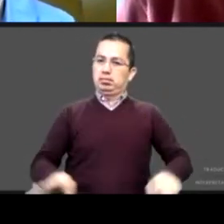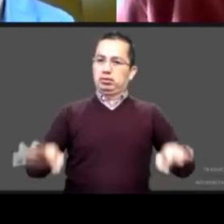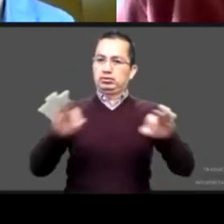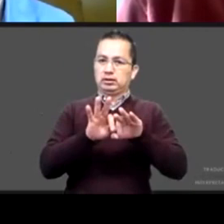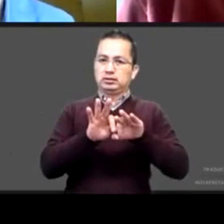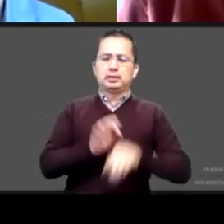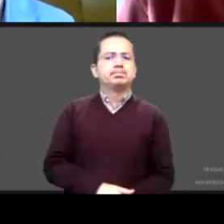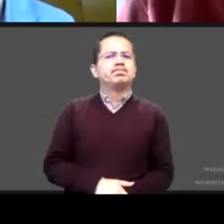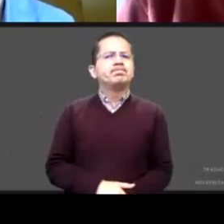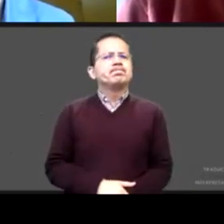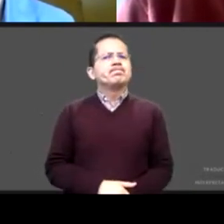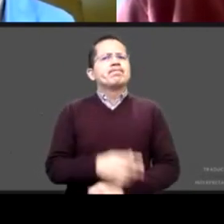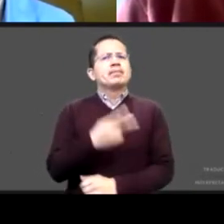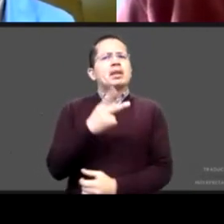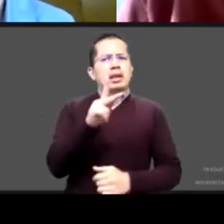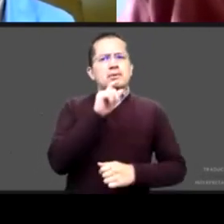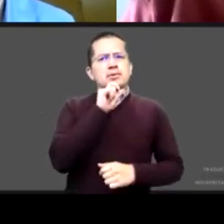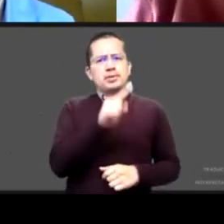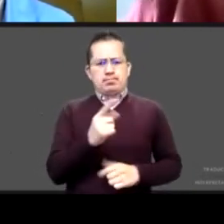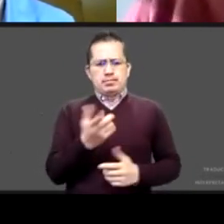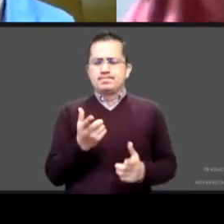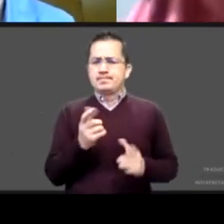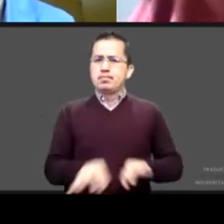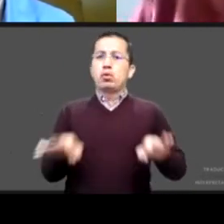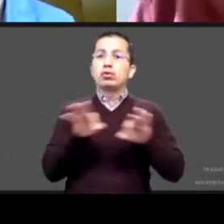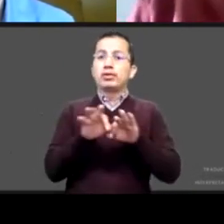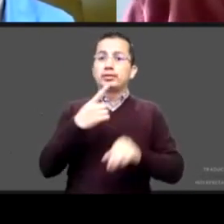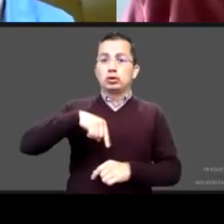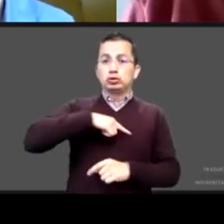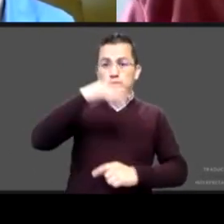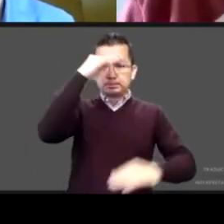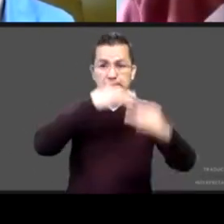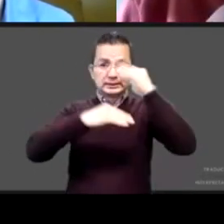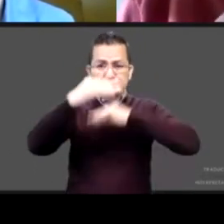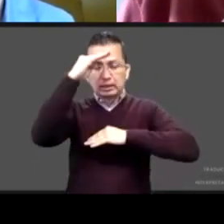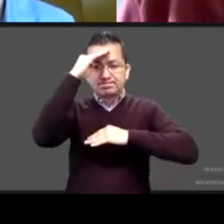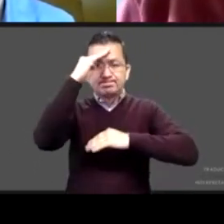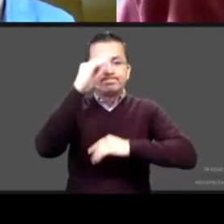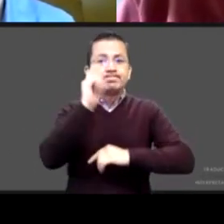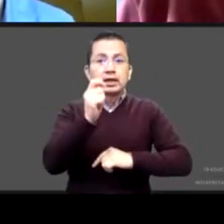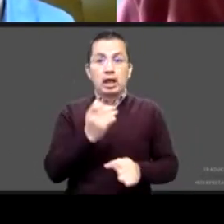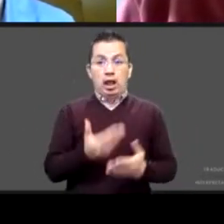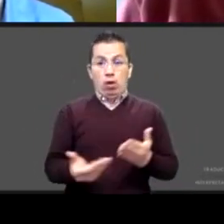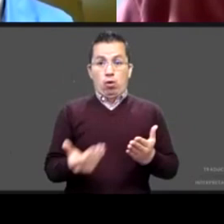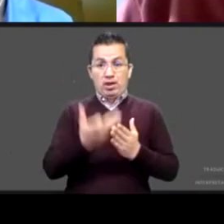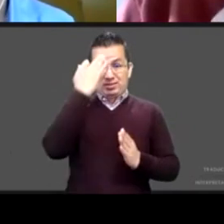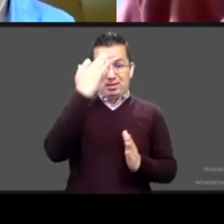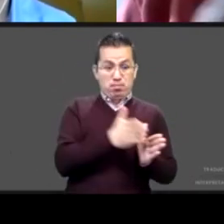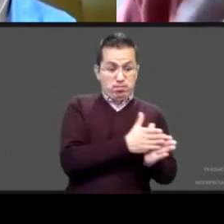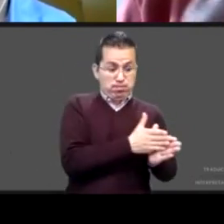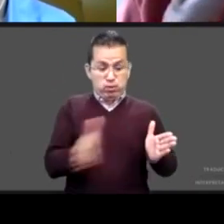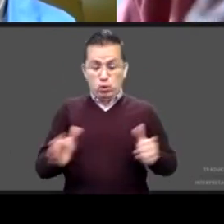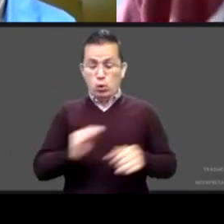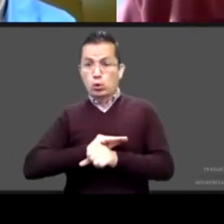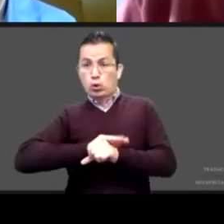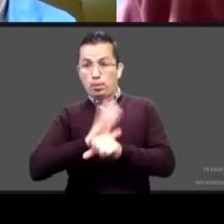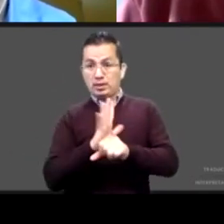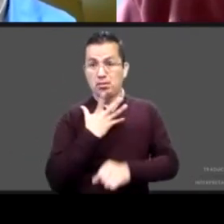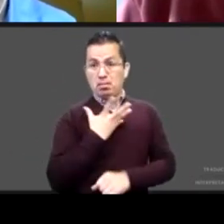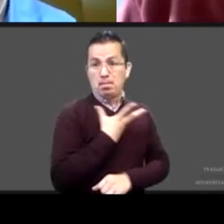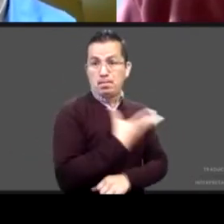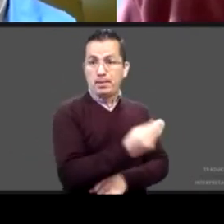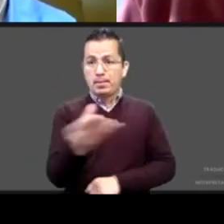invita este webinar. Y creo que la crisis del COVID-19 ha promovido múltiples